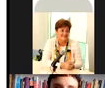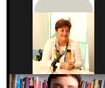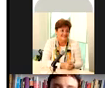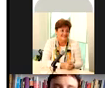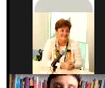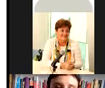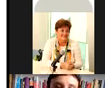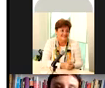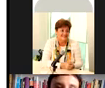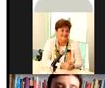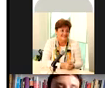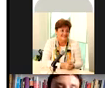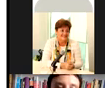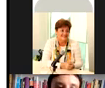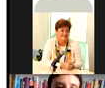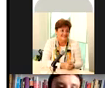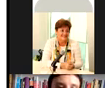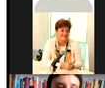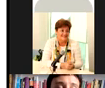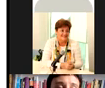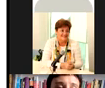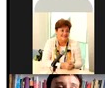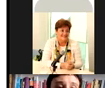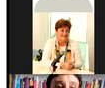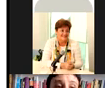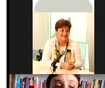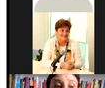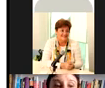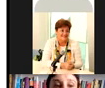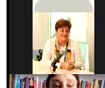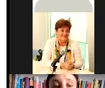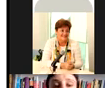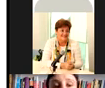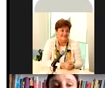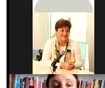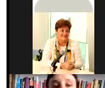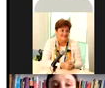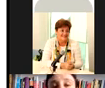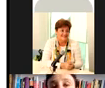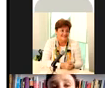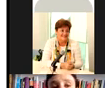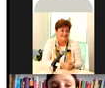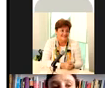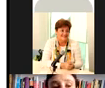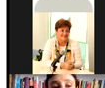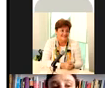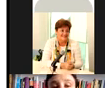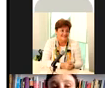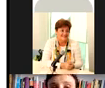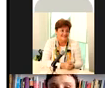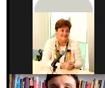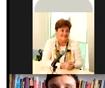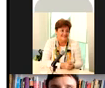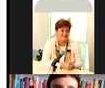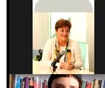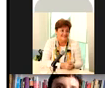bueno, desde ese lugar también trabajamos. Y después los conceptos estos de diseño